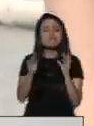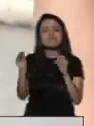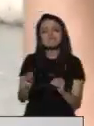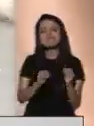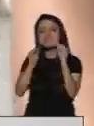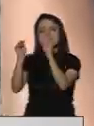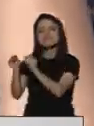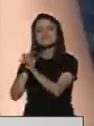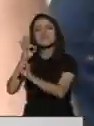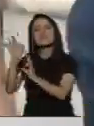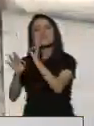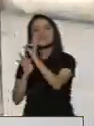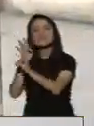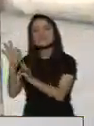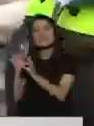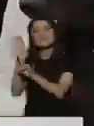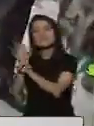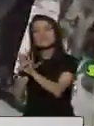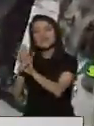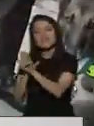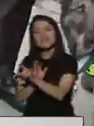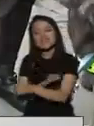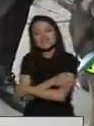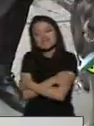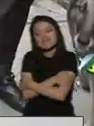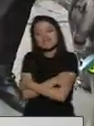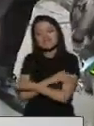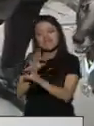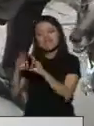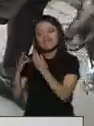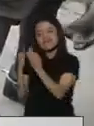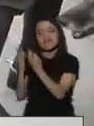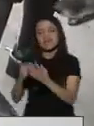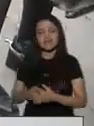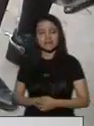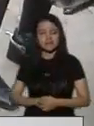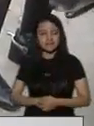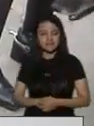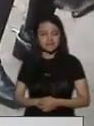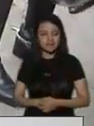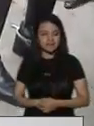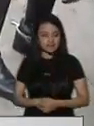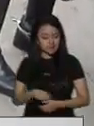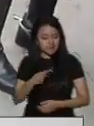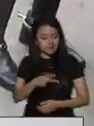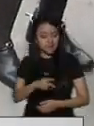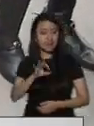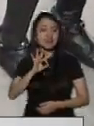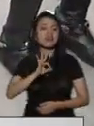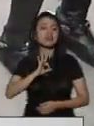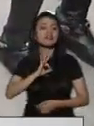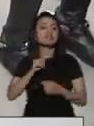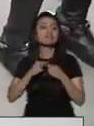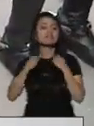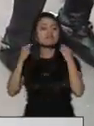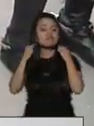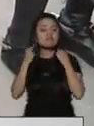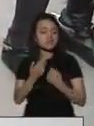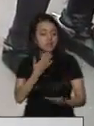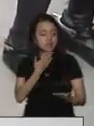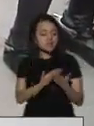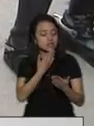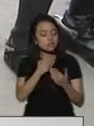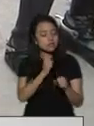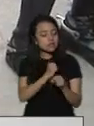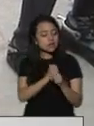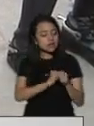y el cariño de su familia. Mi Kobu, hermoso, te queda muy linda esa medalla, mi amor, y te la mereces. Gracias por todo el trabajo